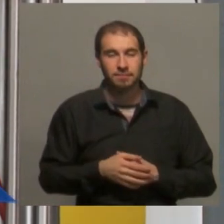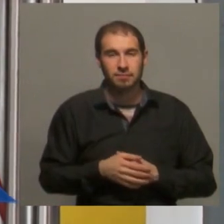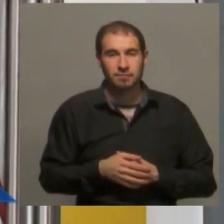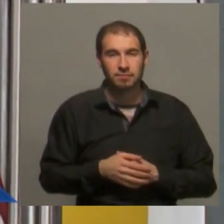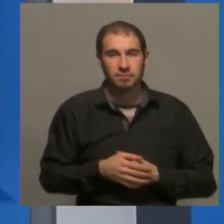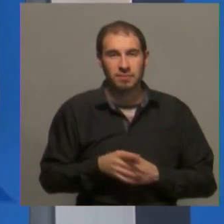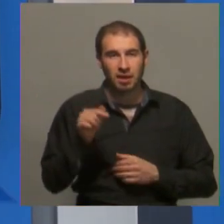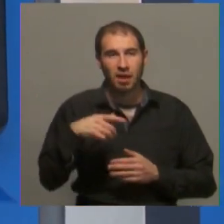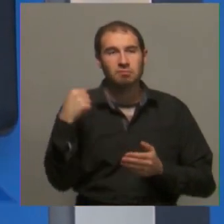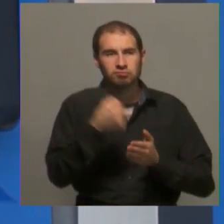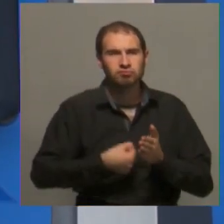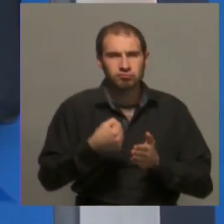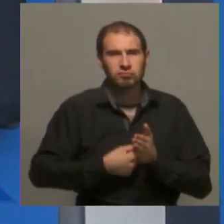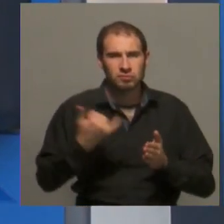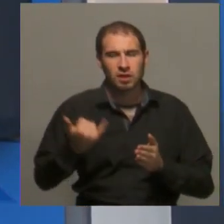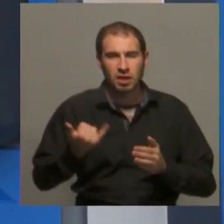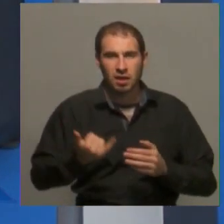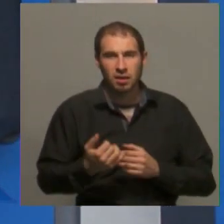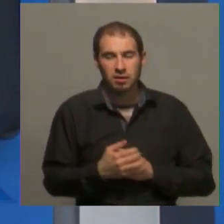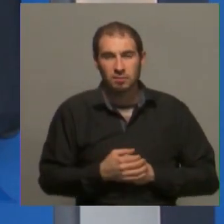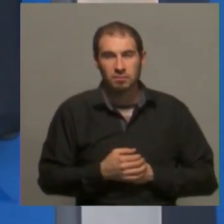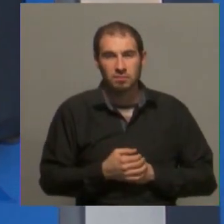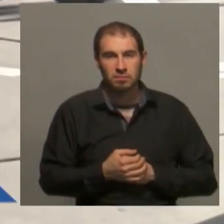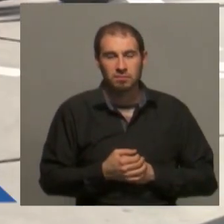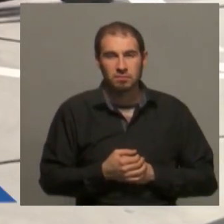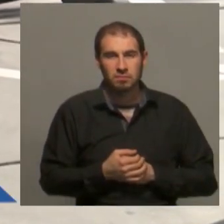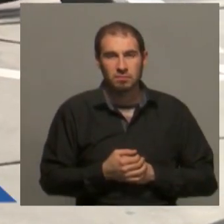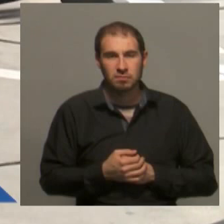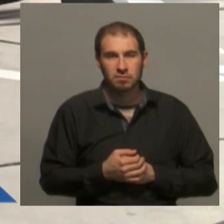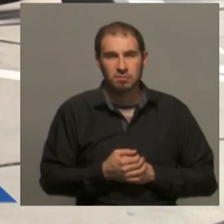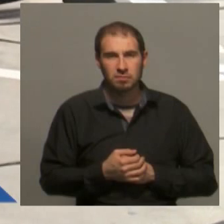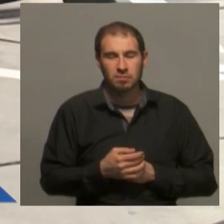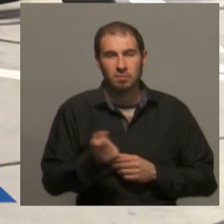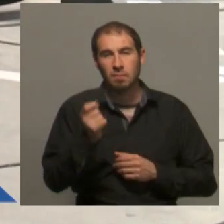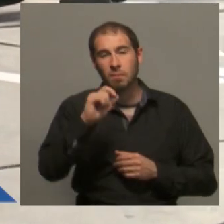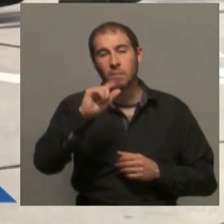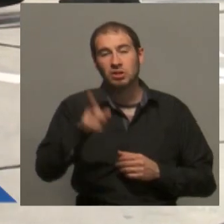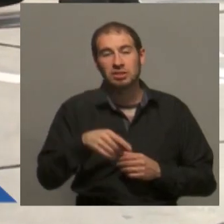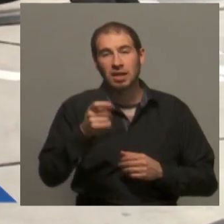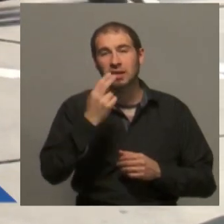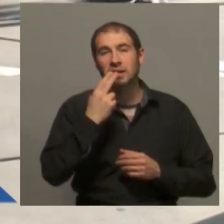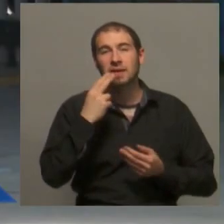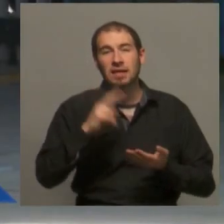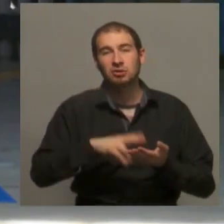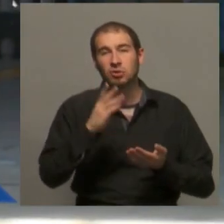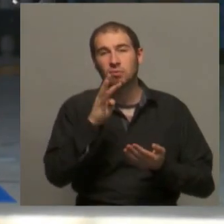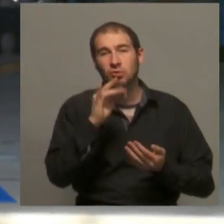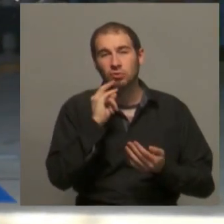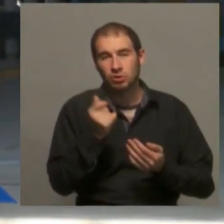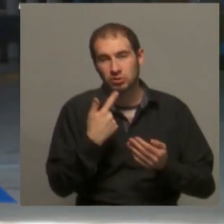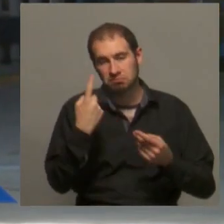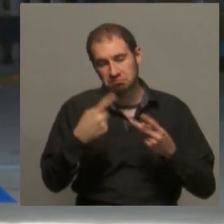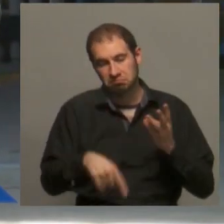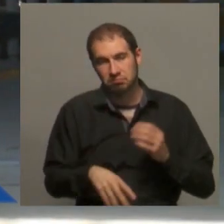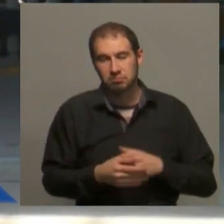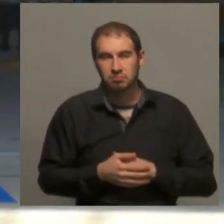vemos que hay esfuerzos a través de bajas de las alícuotas de ingresos brutos y otros más. Nos